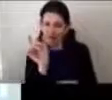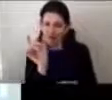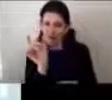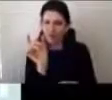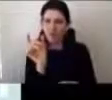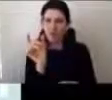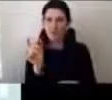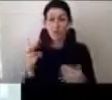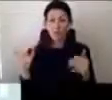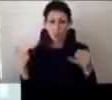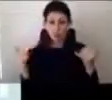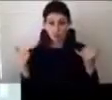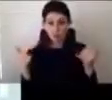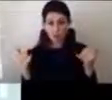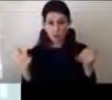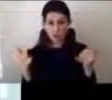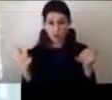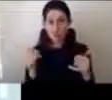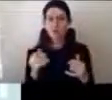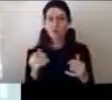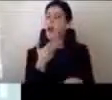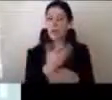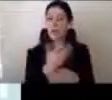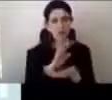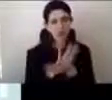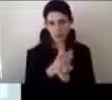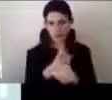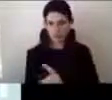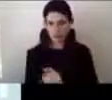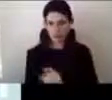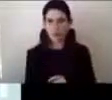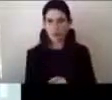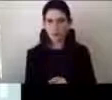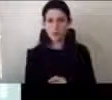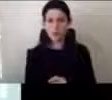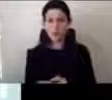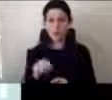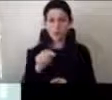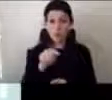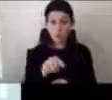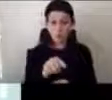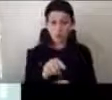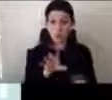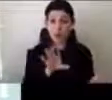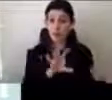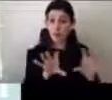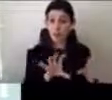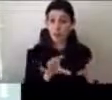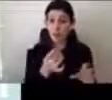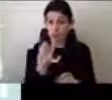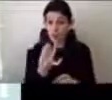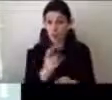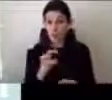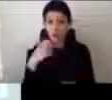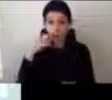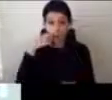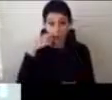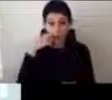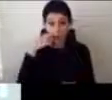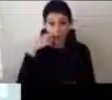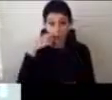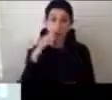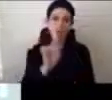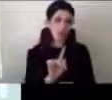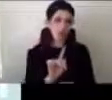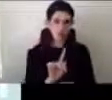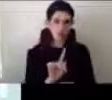a mantener en todas ellas. Se trata también de una actividad que no es exclusiva de los seres humanos, ya lo mencionó